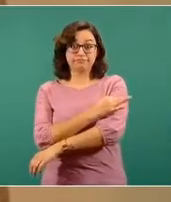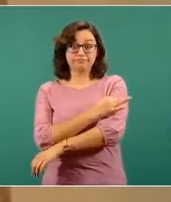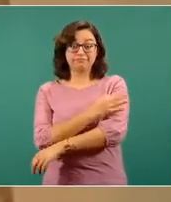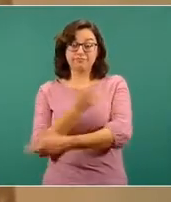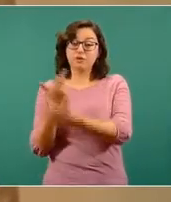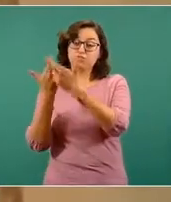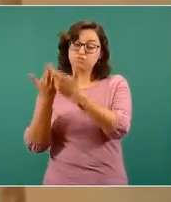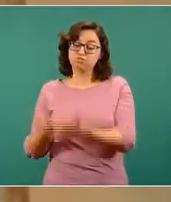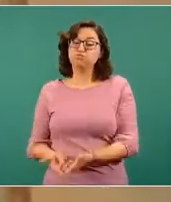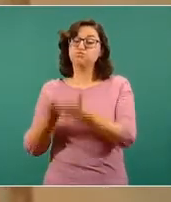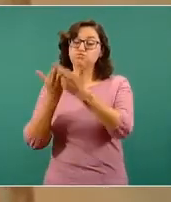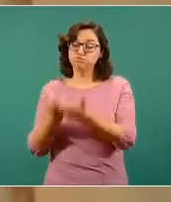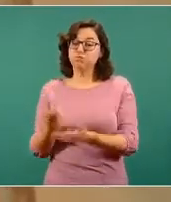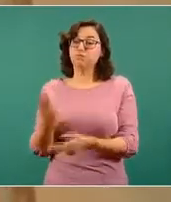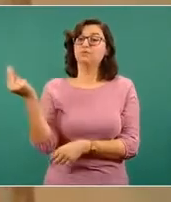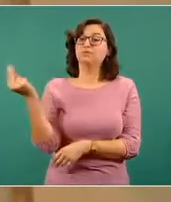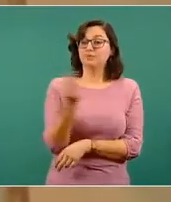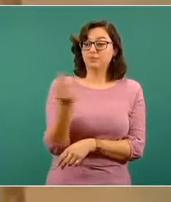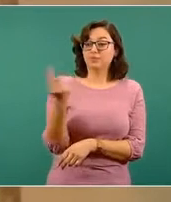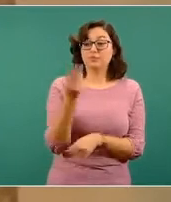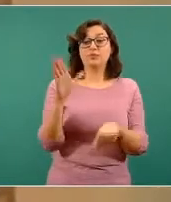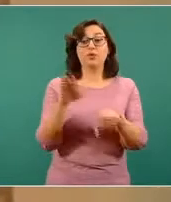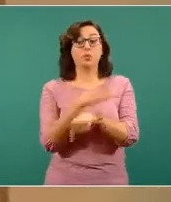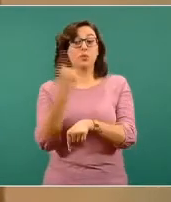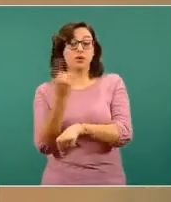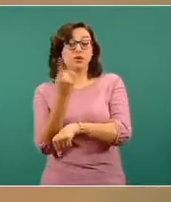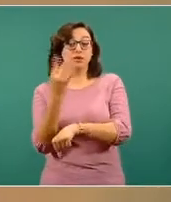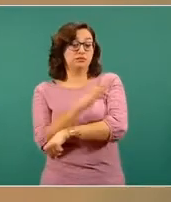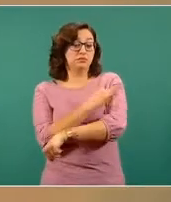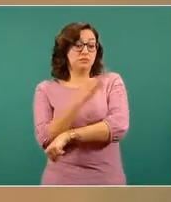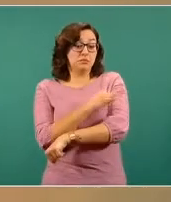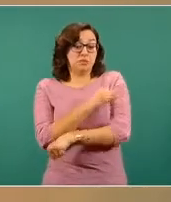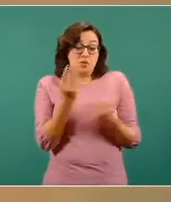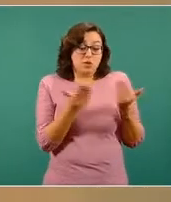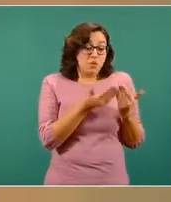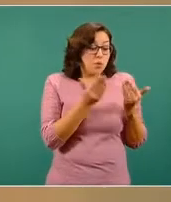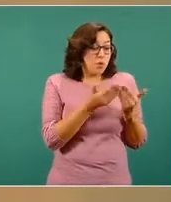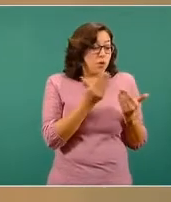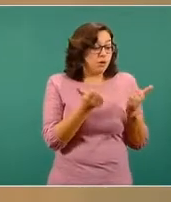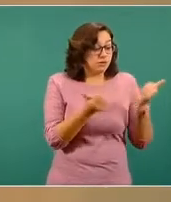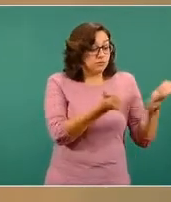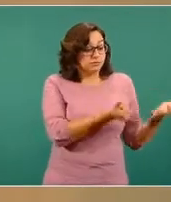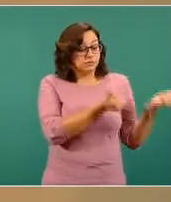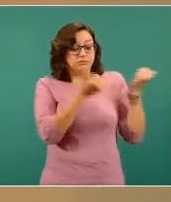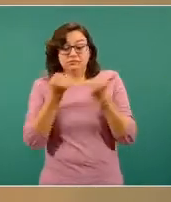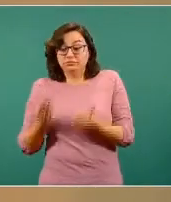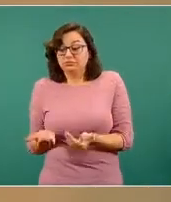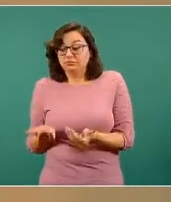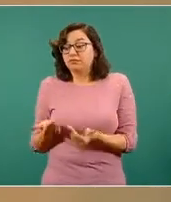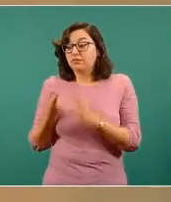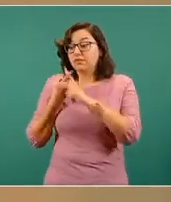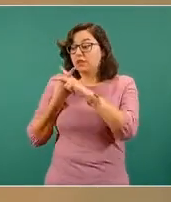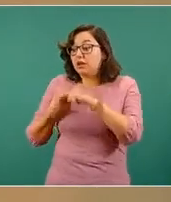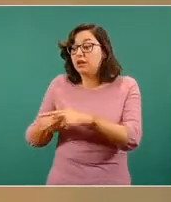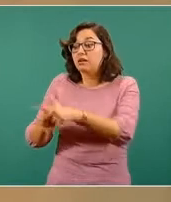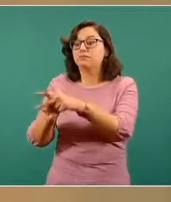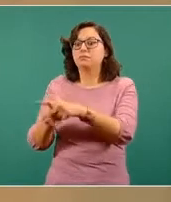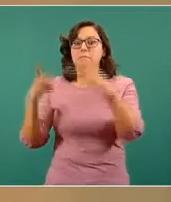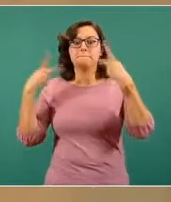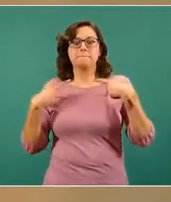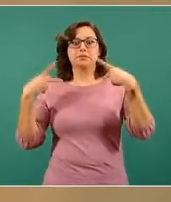se tiene una dotación suficiente y se entra a trabajar a una ciudad, puede ocurrir que cause inquietud el hecho de que se